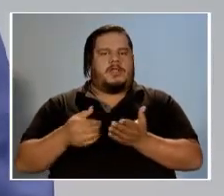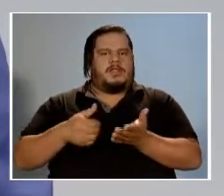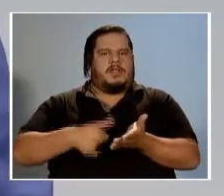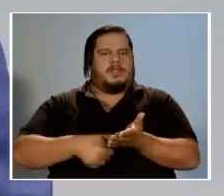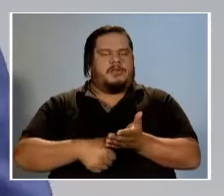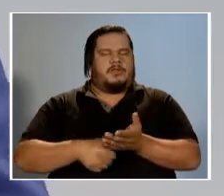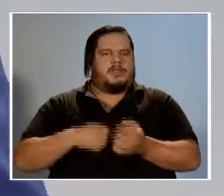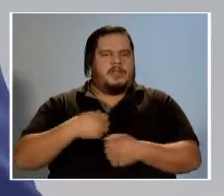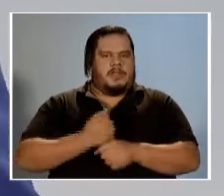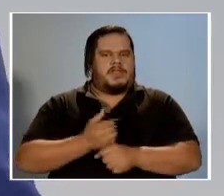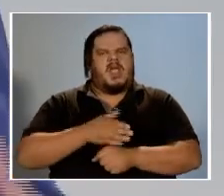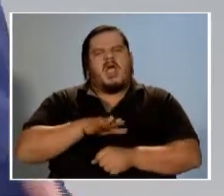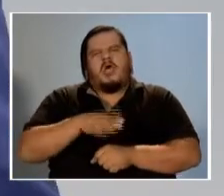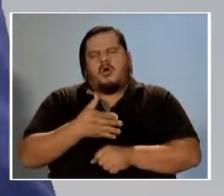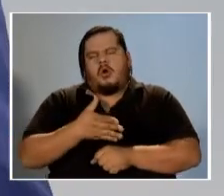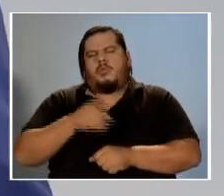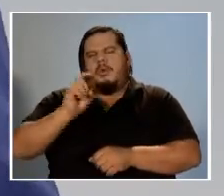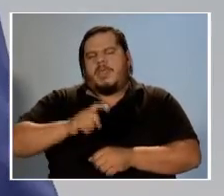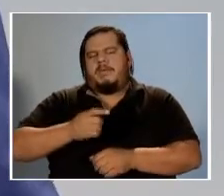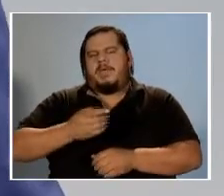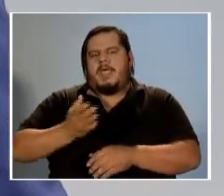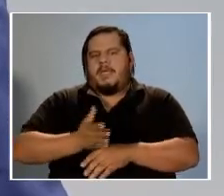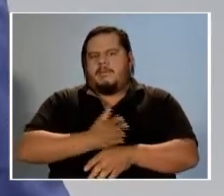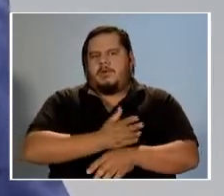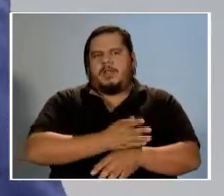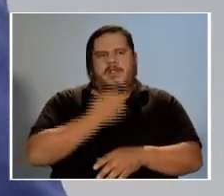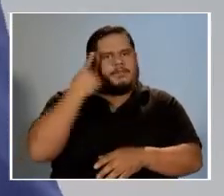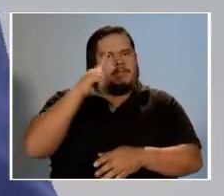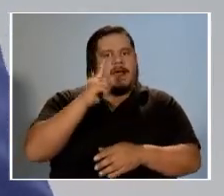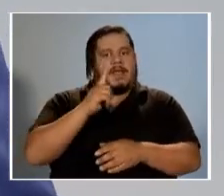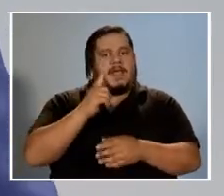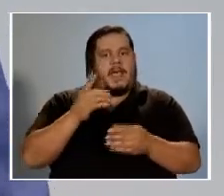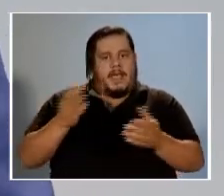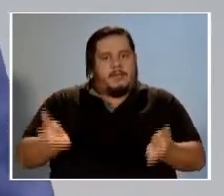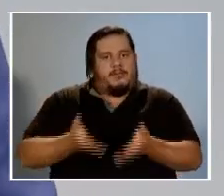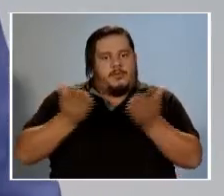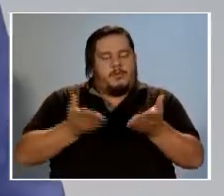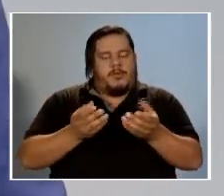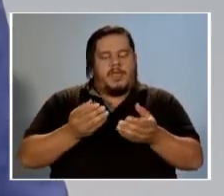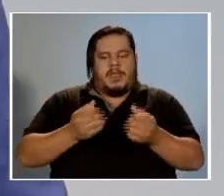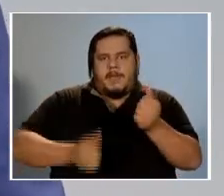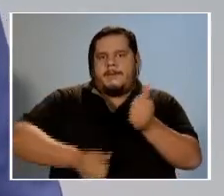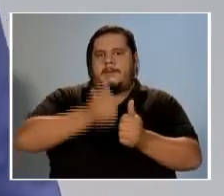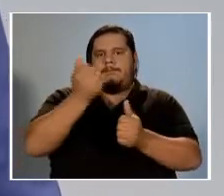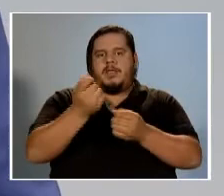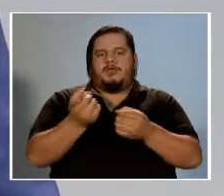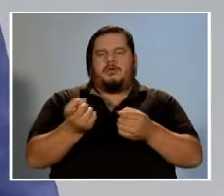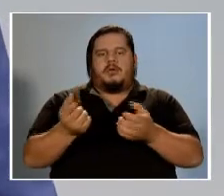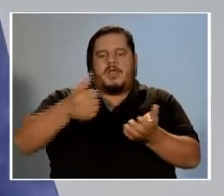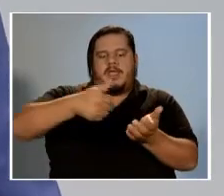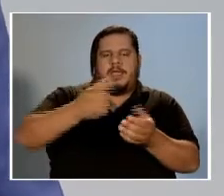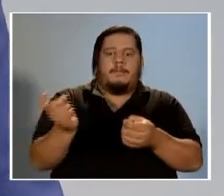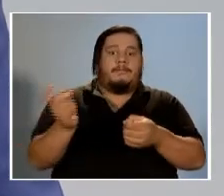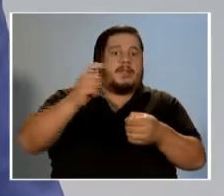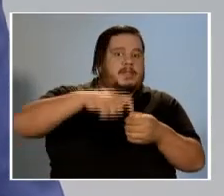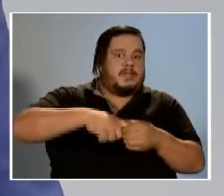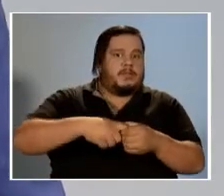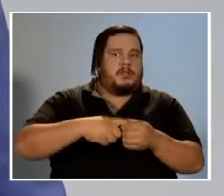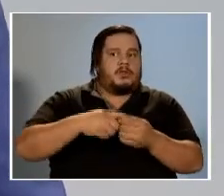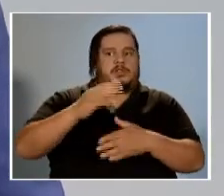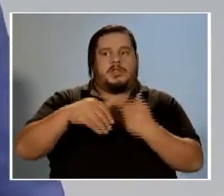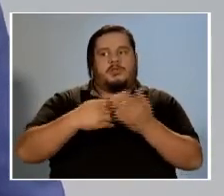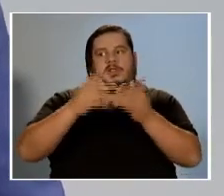realizarse, cómo debe mejorarse para provocar mayor participación de los costarricenses que viven fuera de nuestras costas. Muchísimos temas,